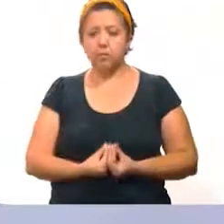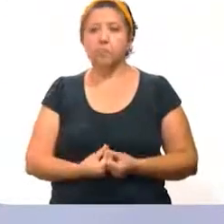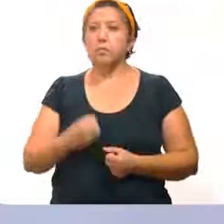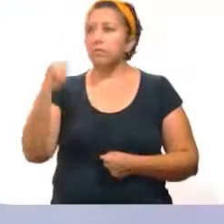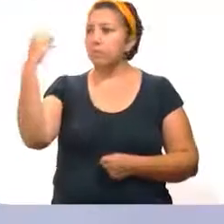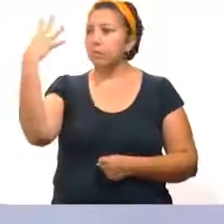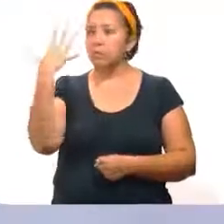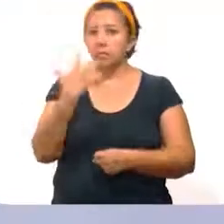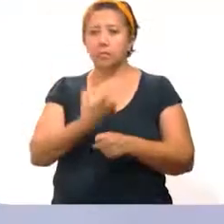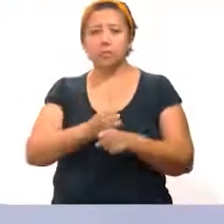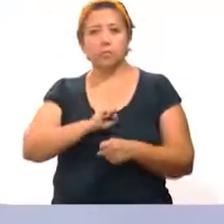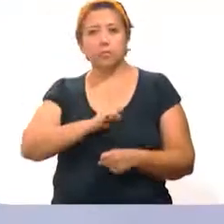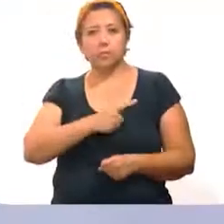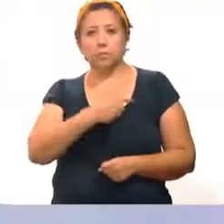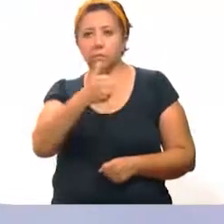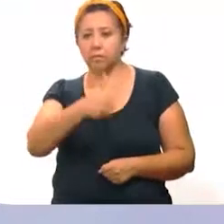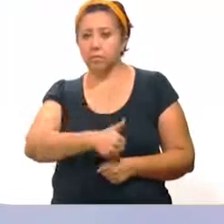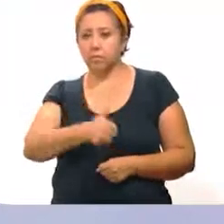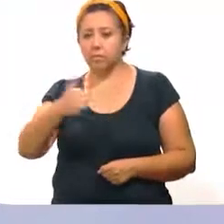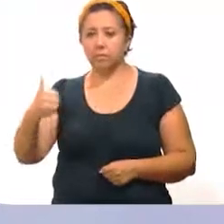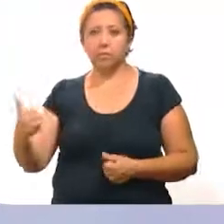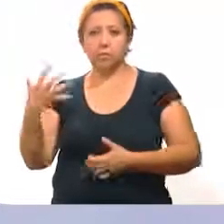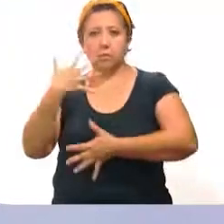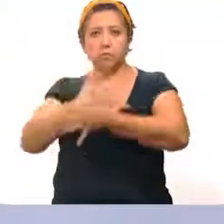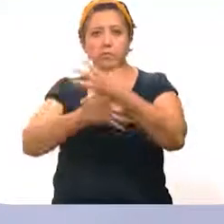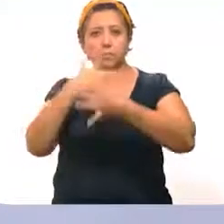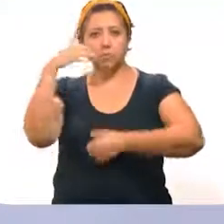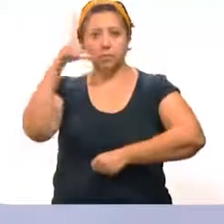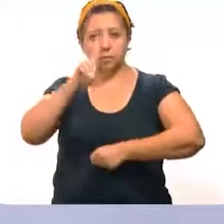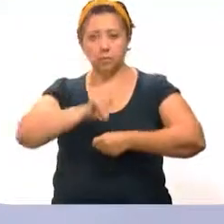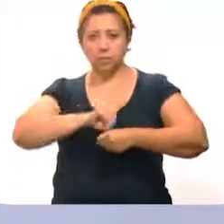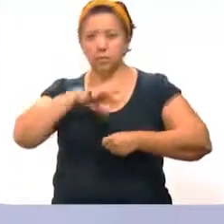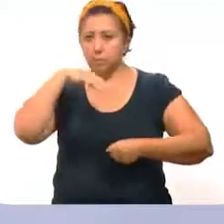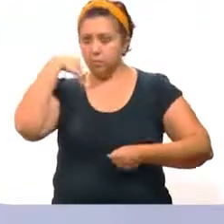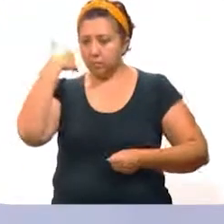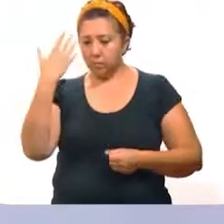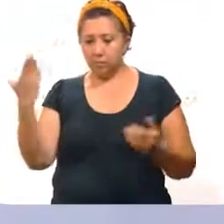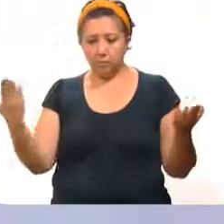el semáforo estatal de salud se va a dar a conocer cada 15 días, con la